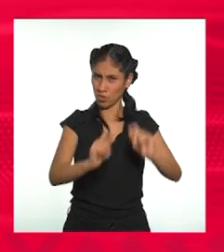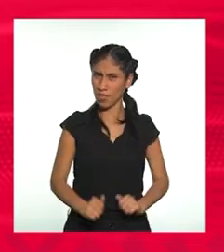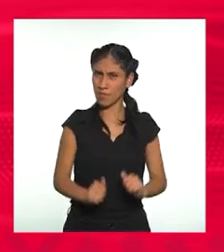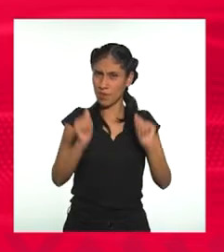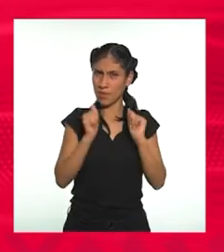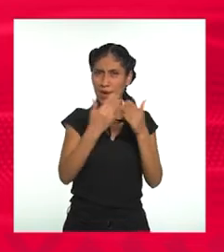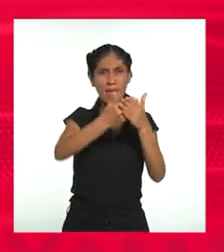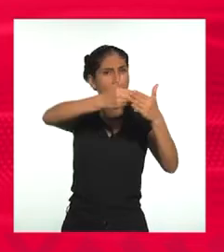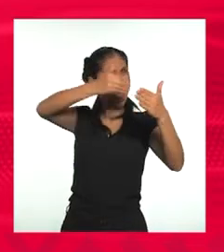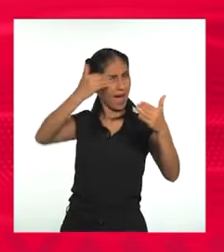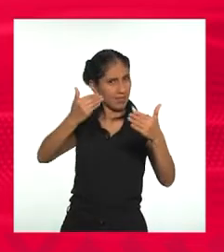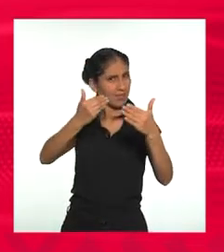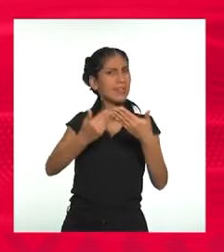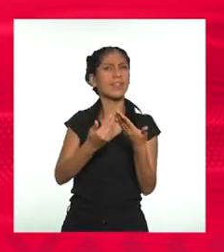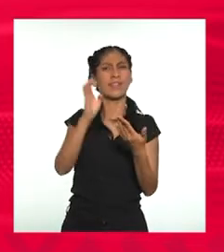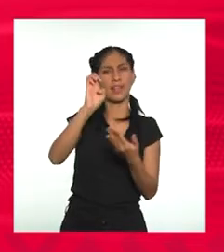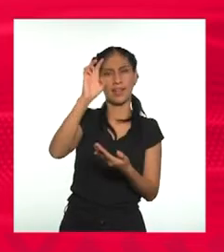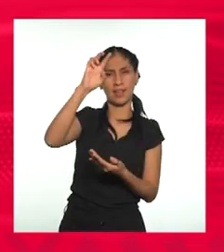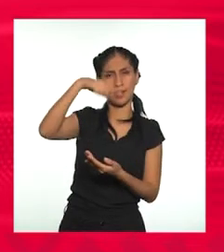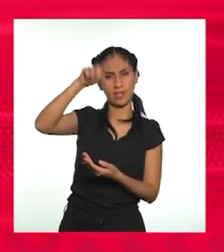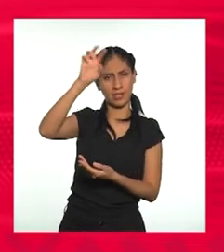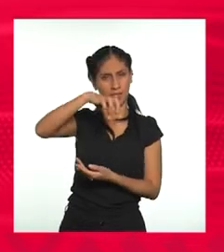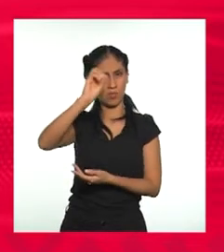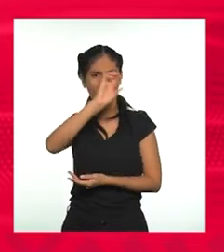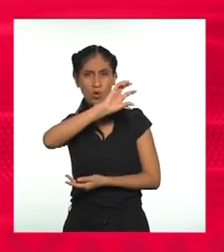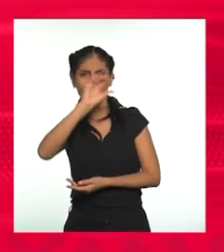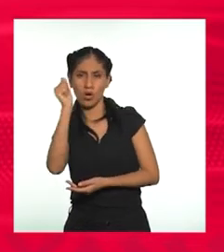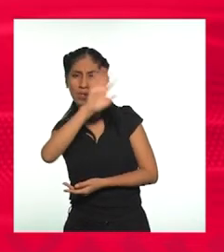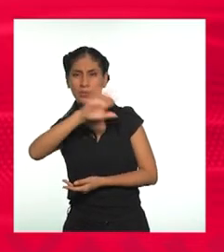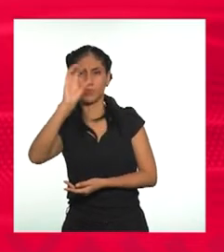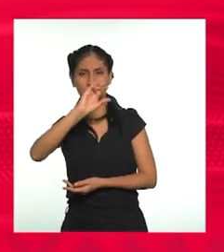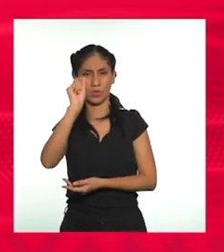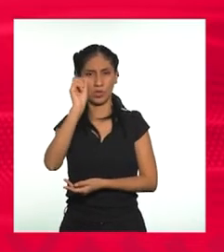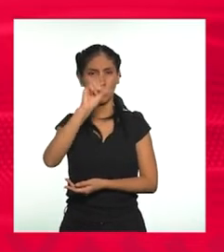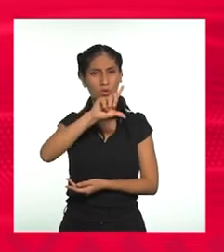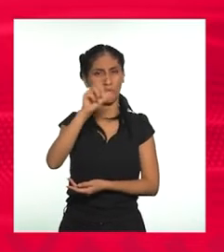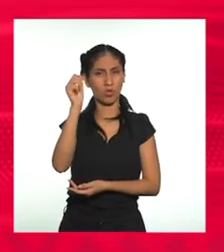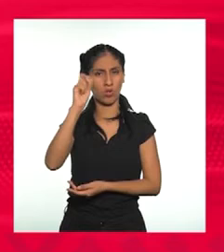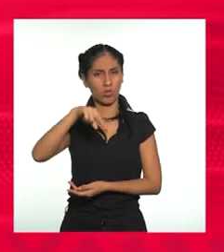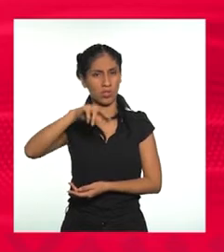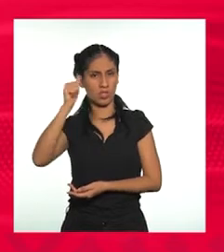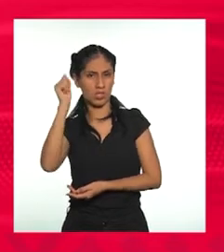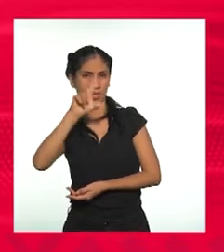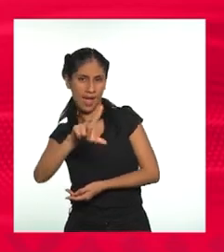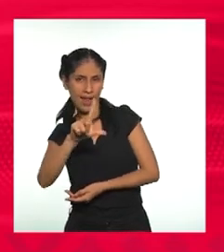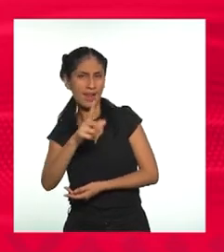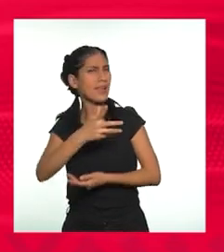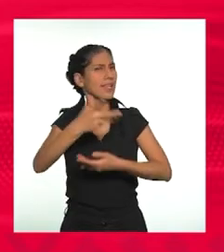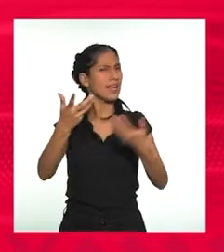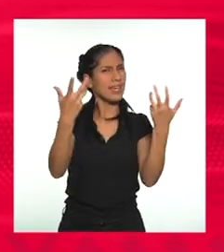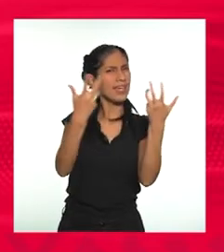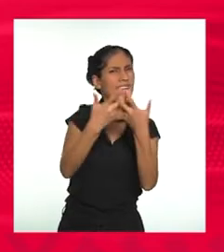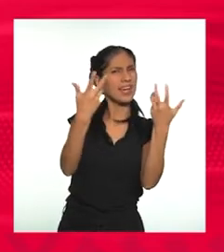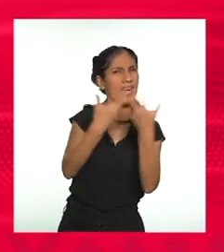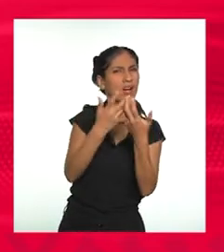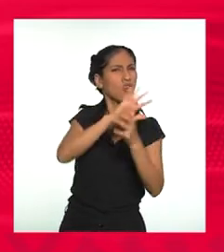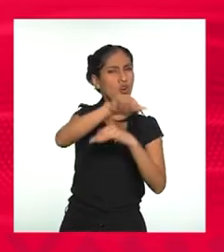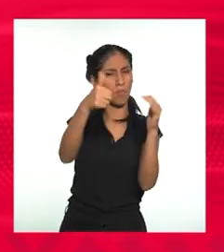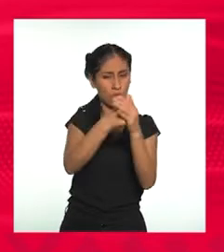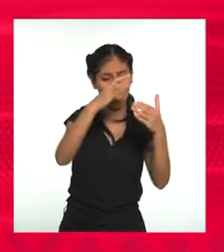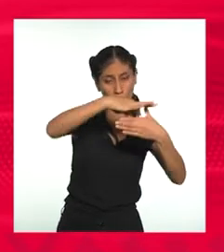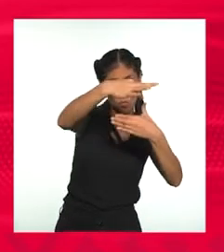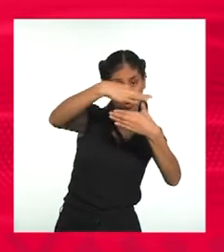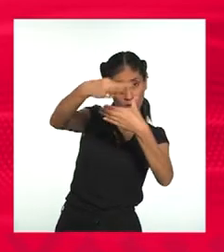geográfica antes de la época colonial o del establecimiento de las actuales fronteras, que se reconocen